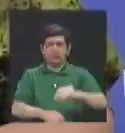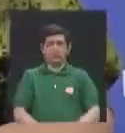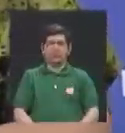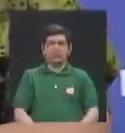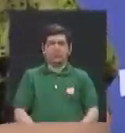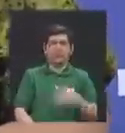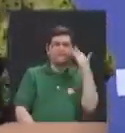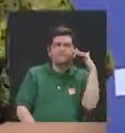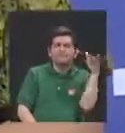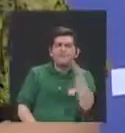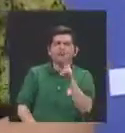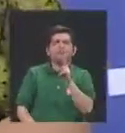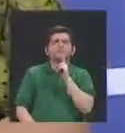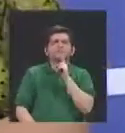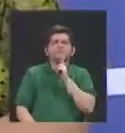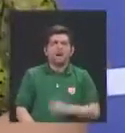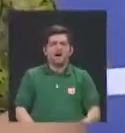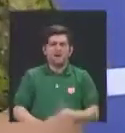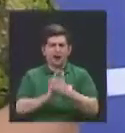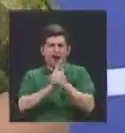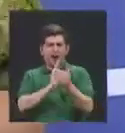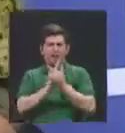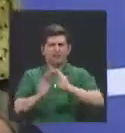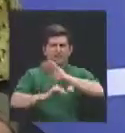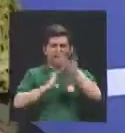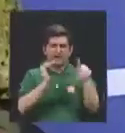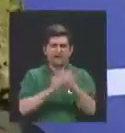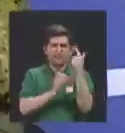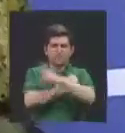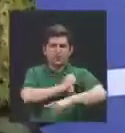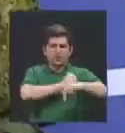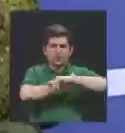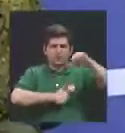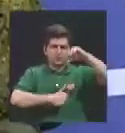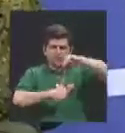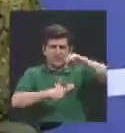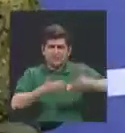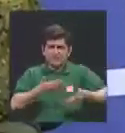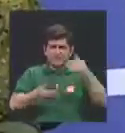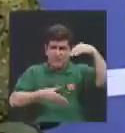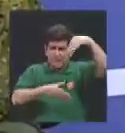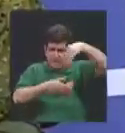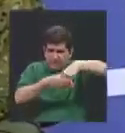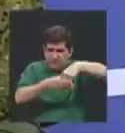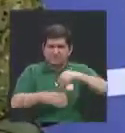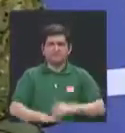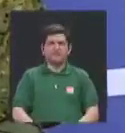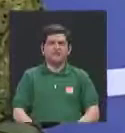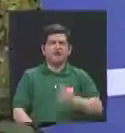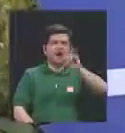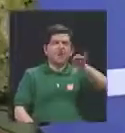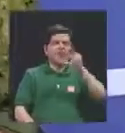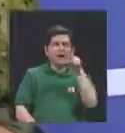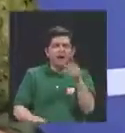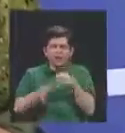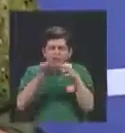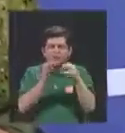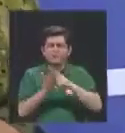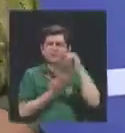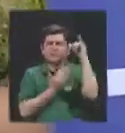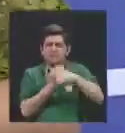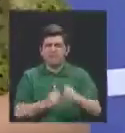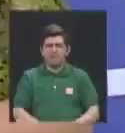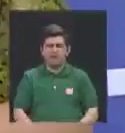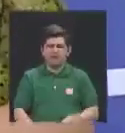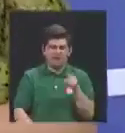centroamericana, los paisajes de Honduras, el talento de todos los países de Centroamérica prácticamente aquí. Juan Carlos, contanos un poquito del